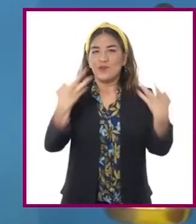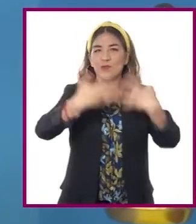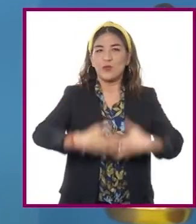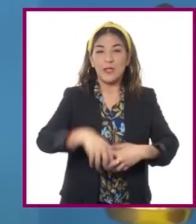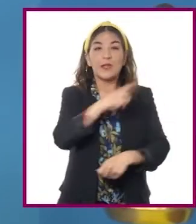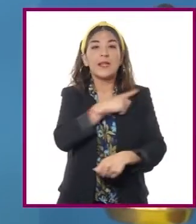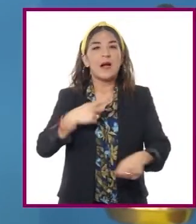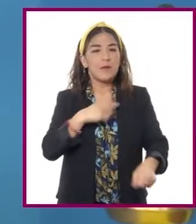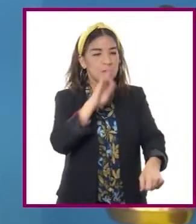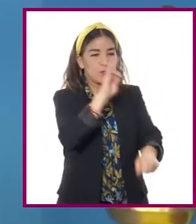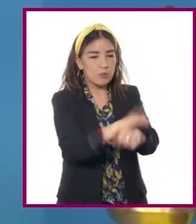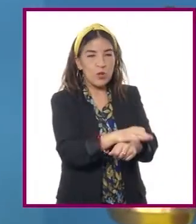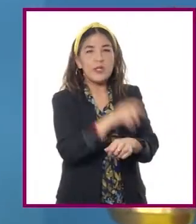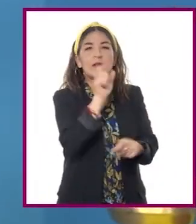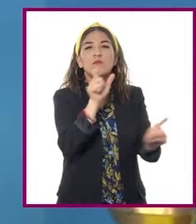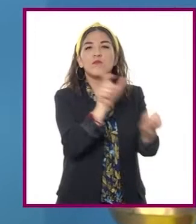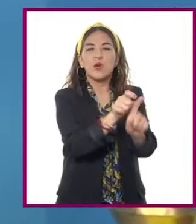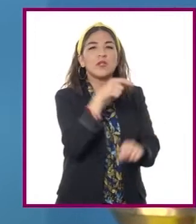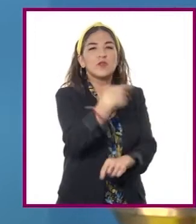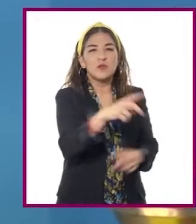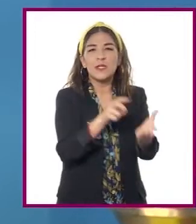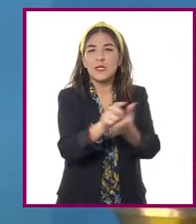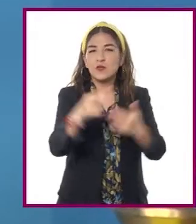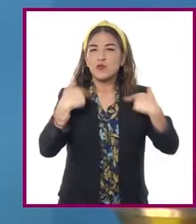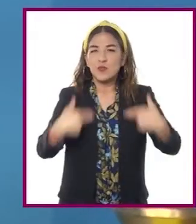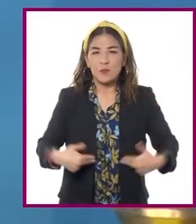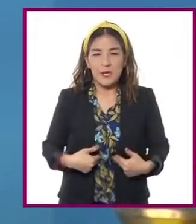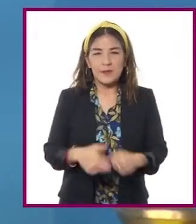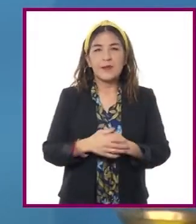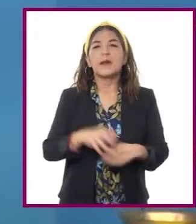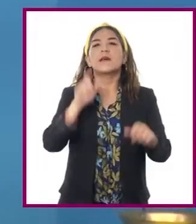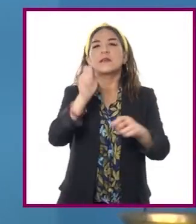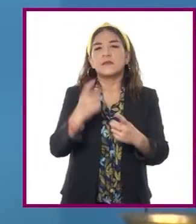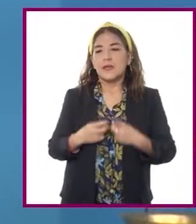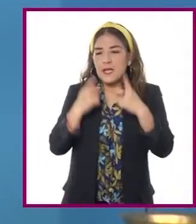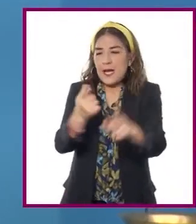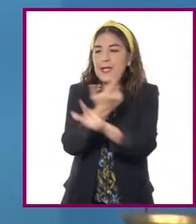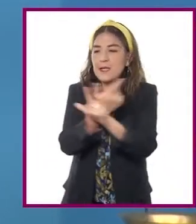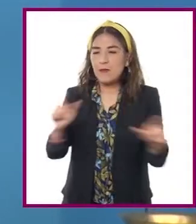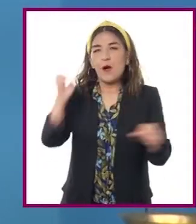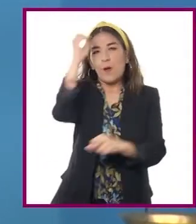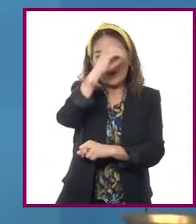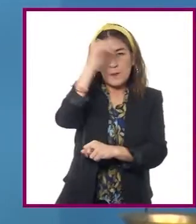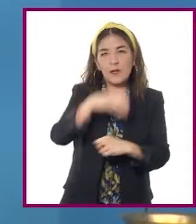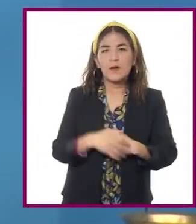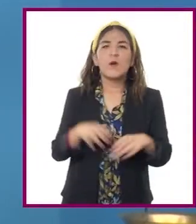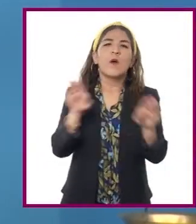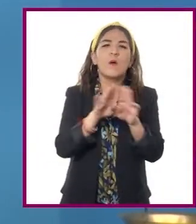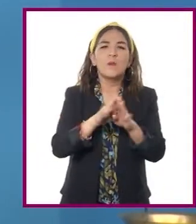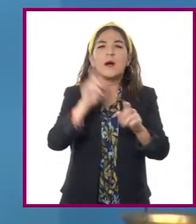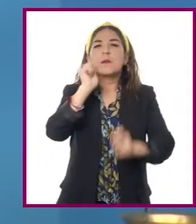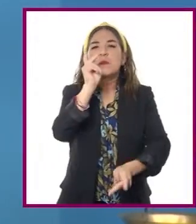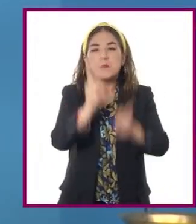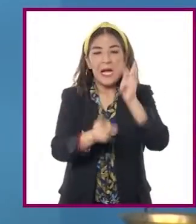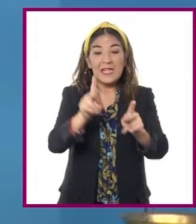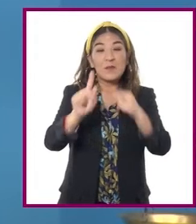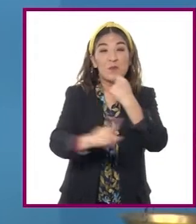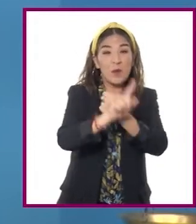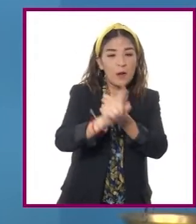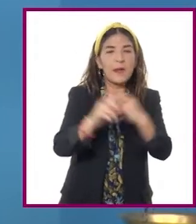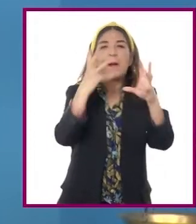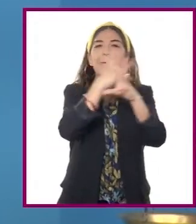derechos humanos, garantizar las libertades, contribuir a la solución de conflictos por la vía pacífica,